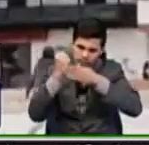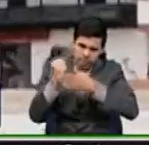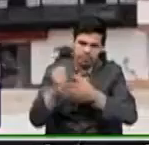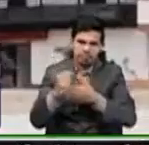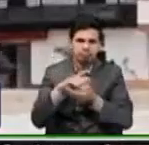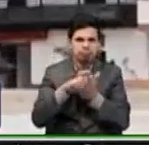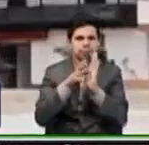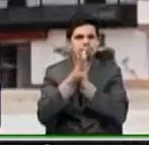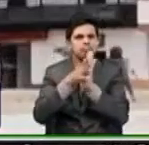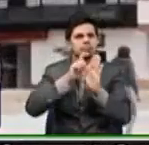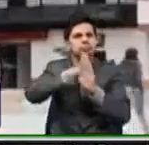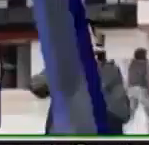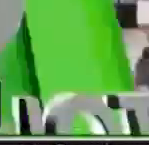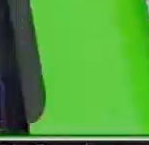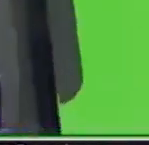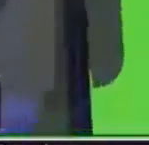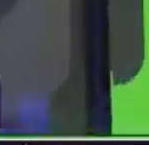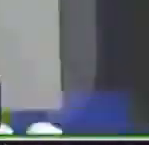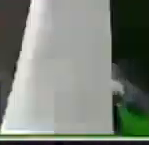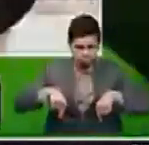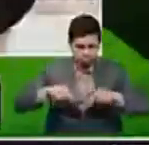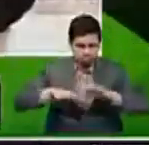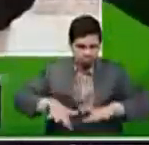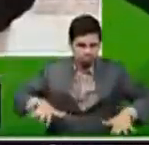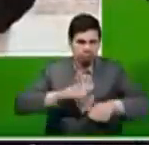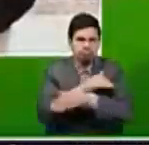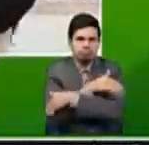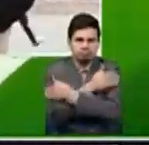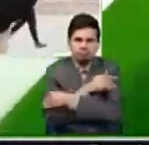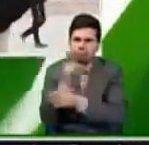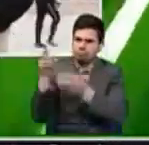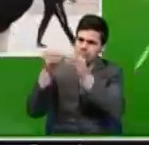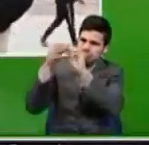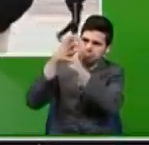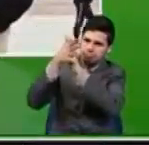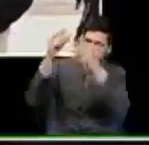Esta es la información que tenemos desde el municipio de Pamplona. Regreso con ustedes a estudio.